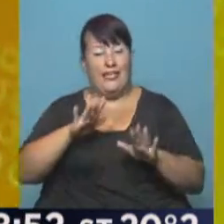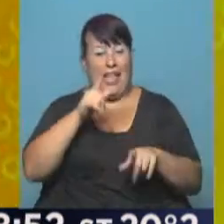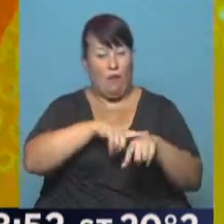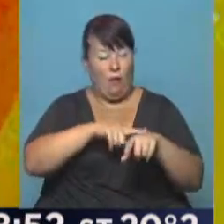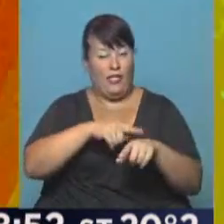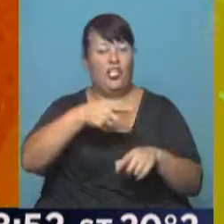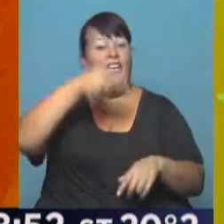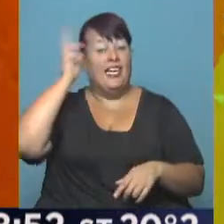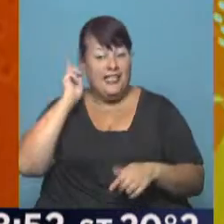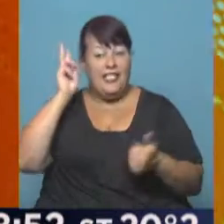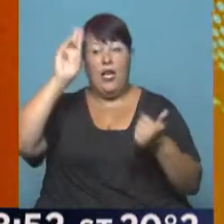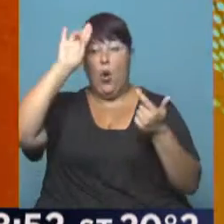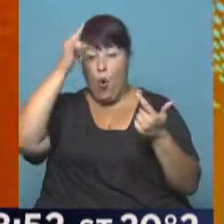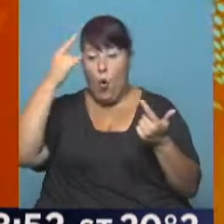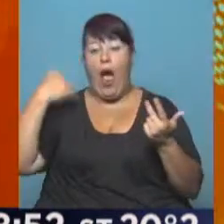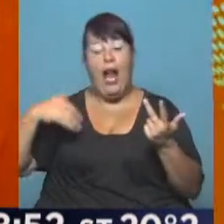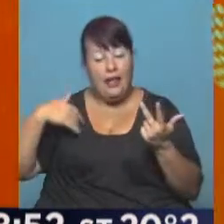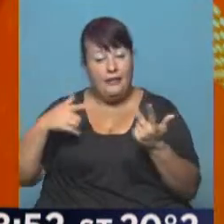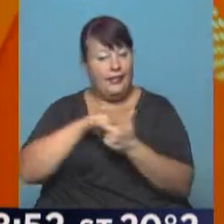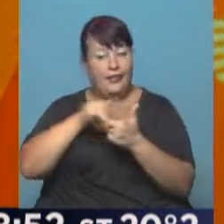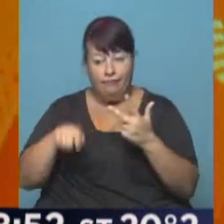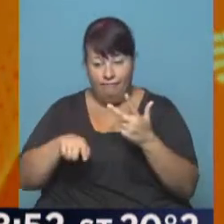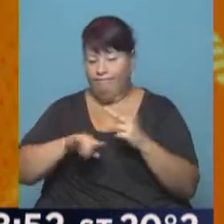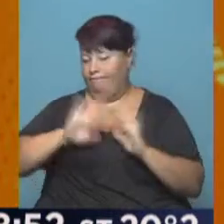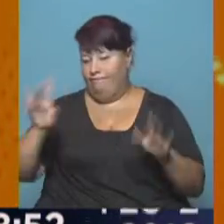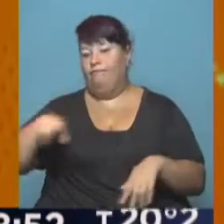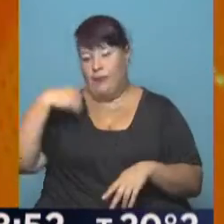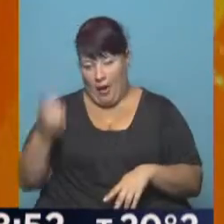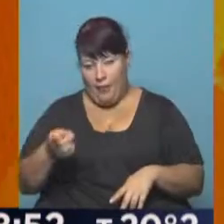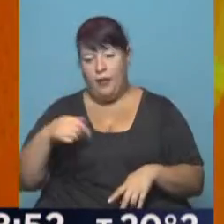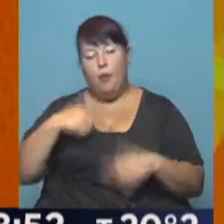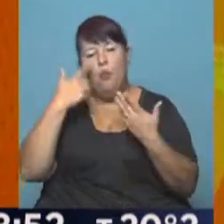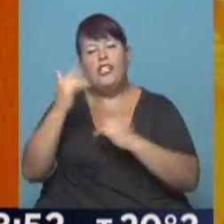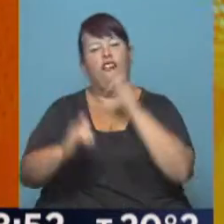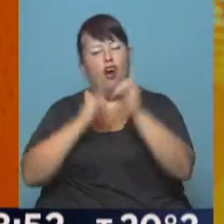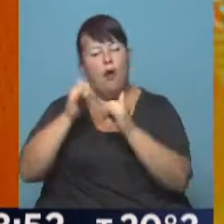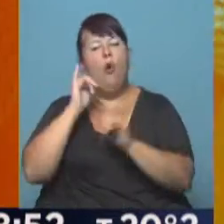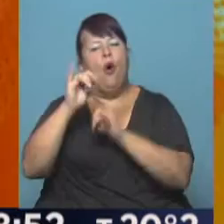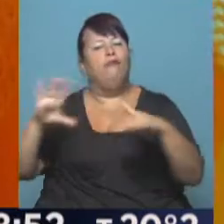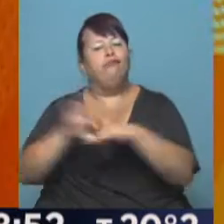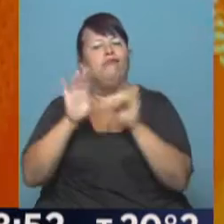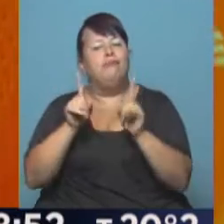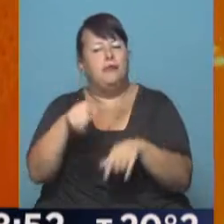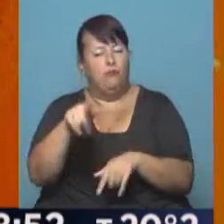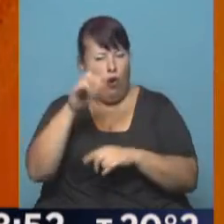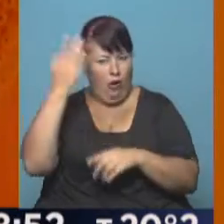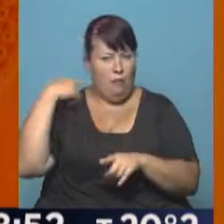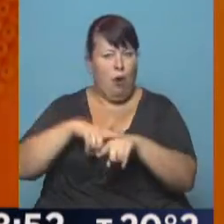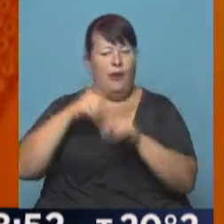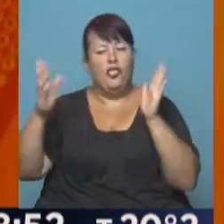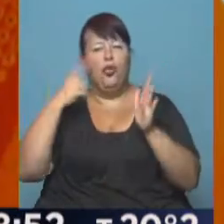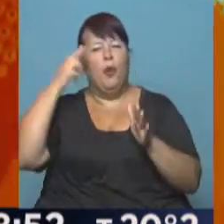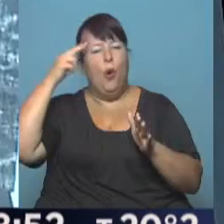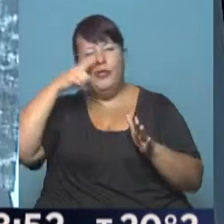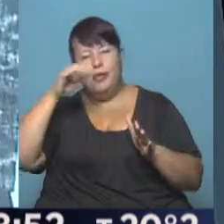turno. Chile, Uruguay y Argentina, sin lugar a dudas, fue otro de los ejemplos. Vamos a compartir un informe que refleja justamente esto durante la década del